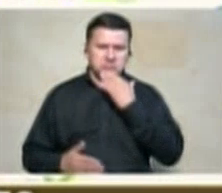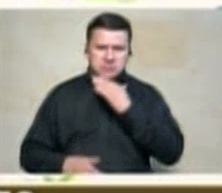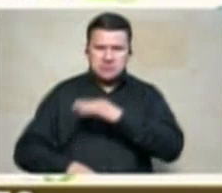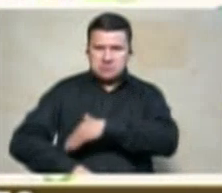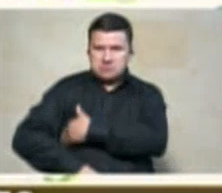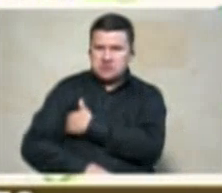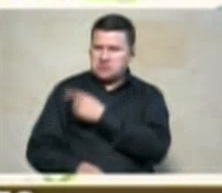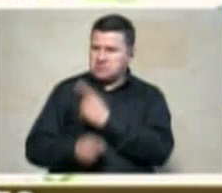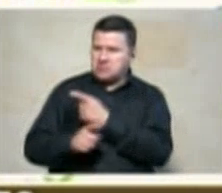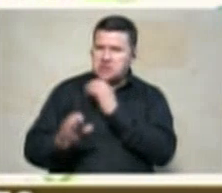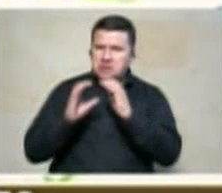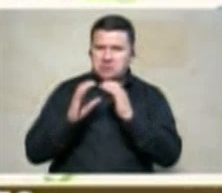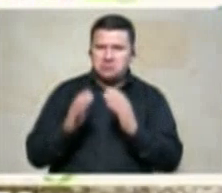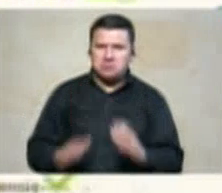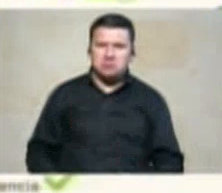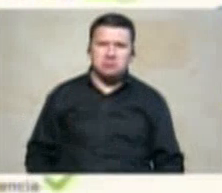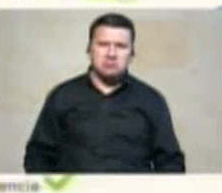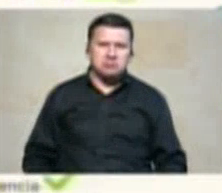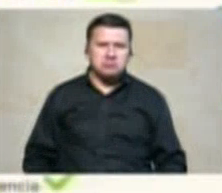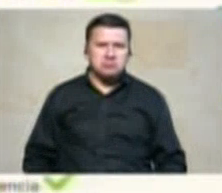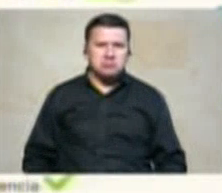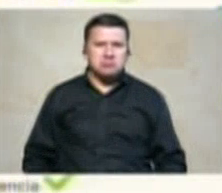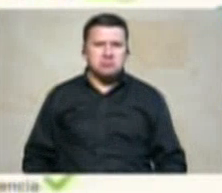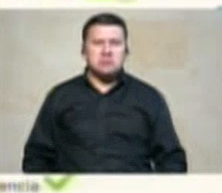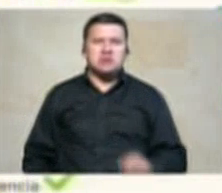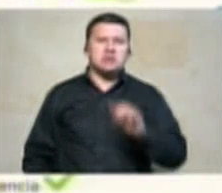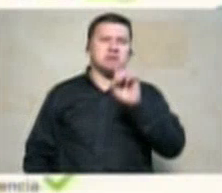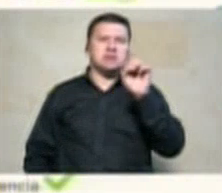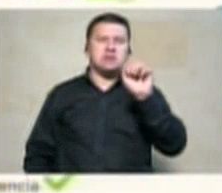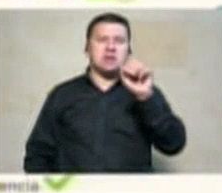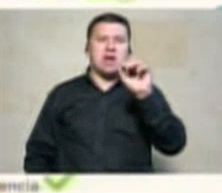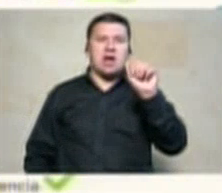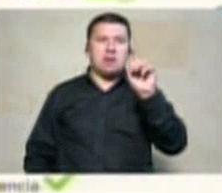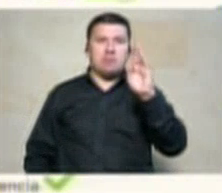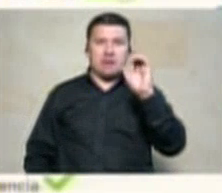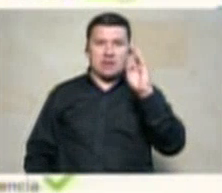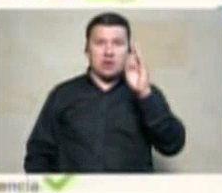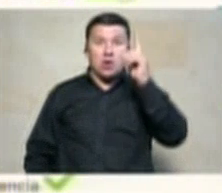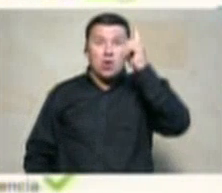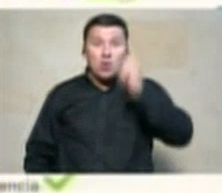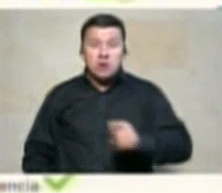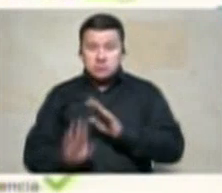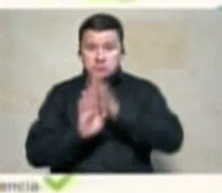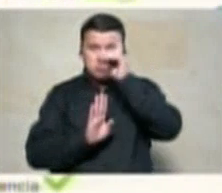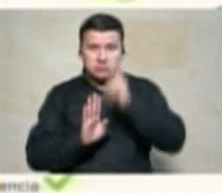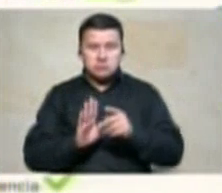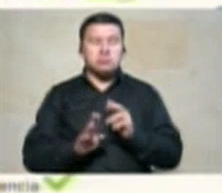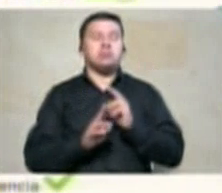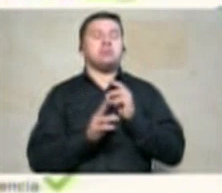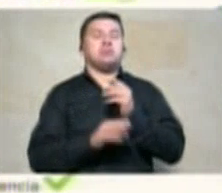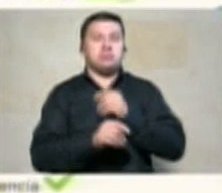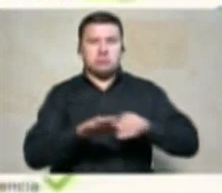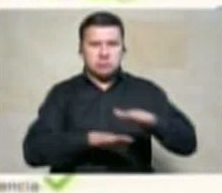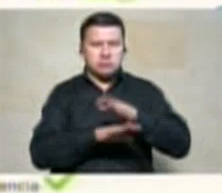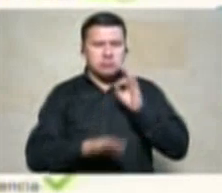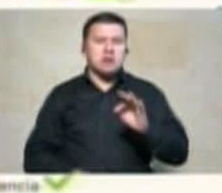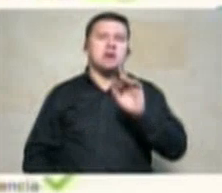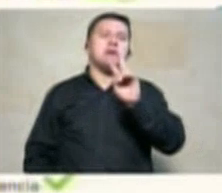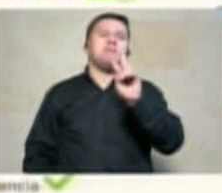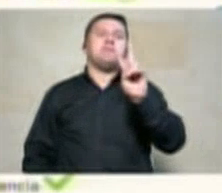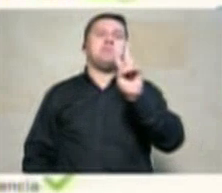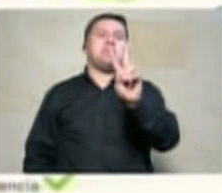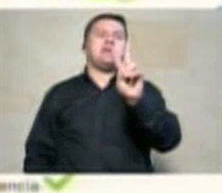viceministro. Y en San Alberto, en este momento, ante los jueces de restitución, hay solamente